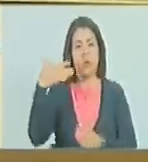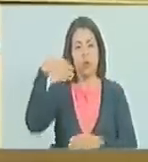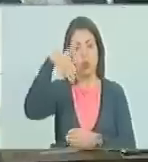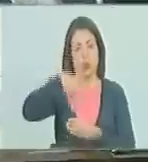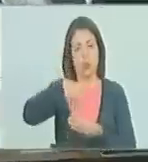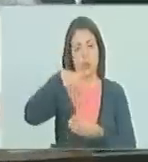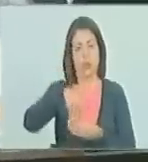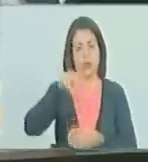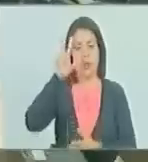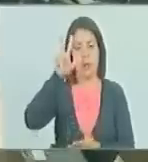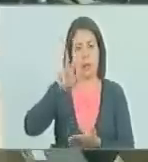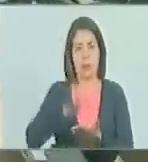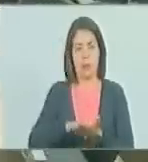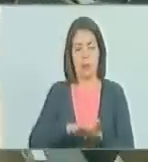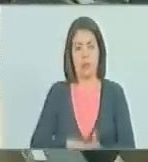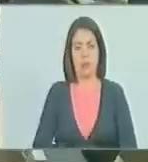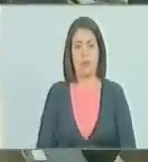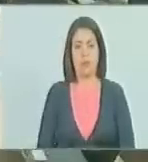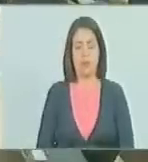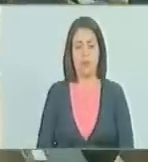costumbre, queda aprobado.